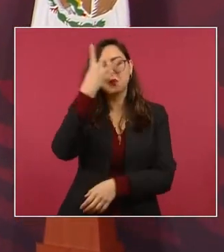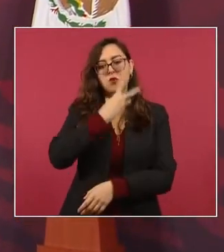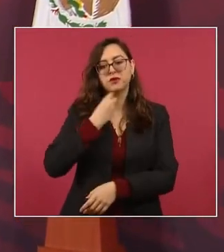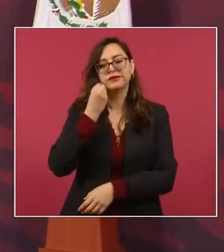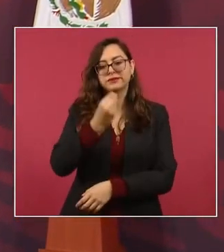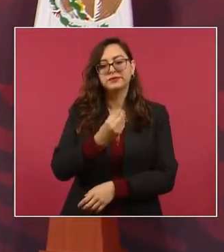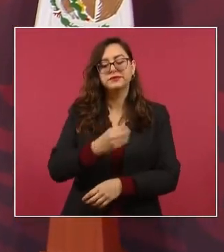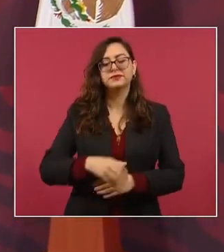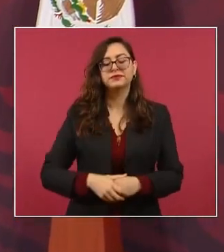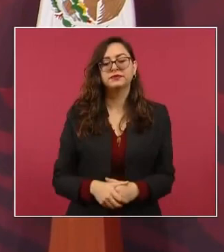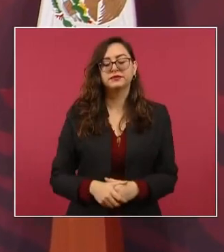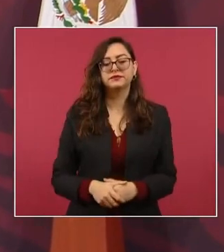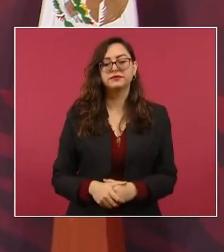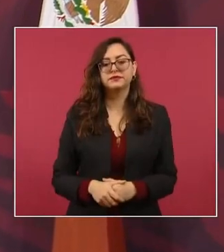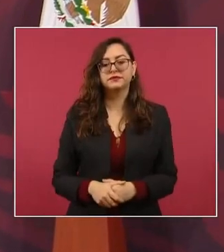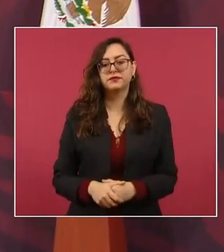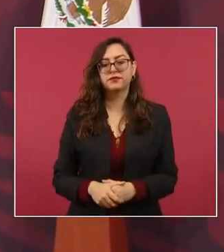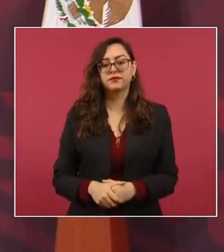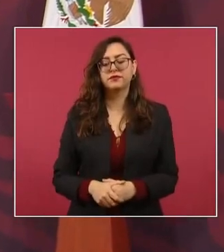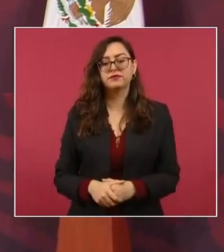Puede ser que hayan hecho obras